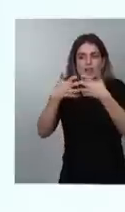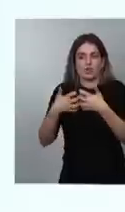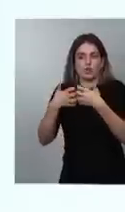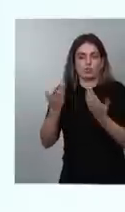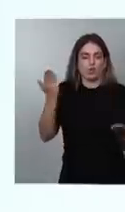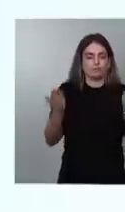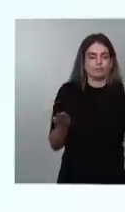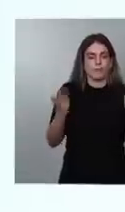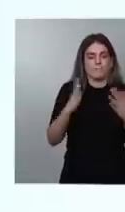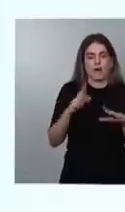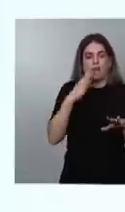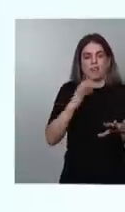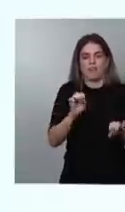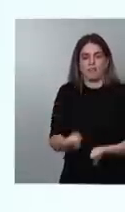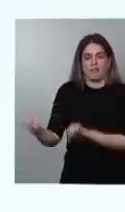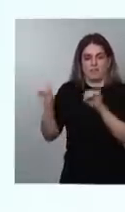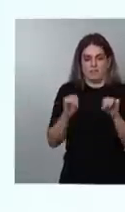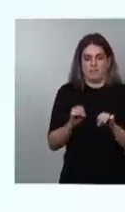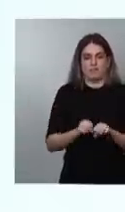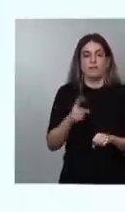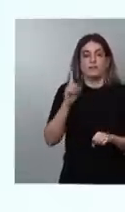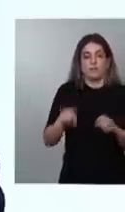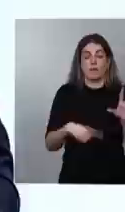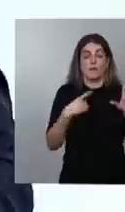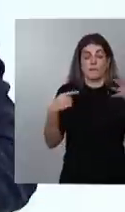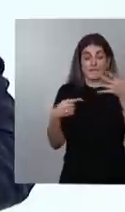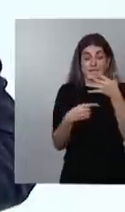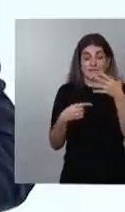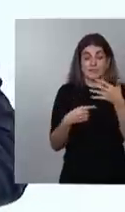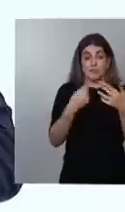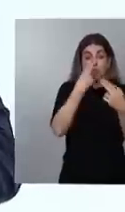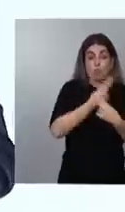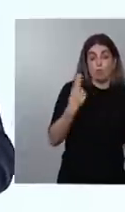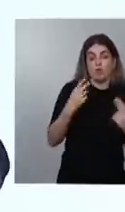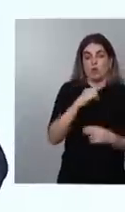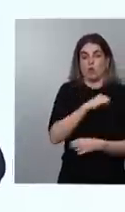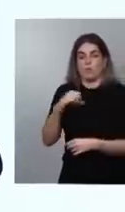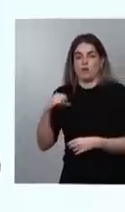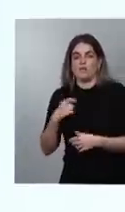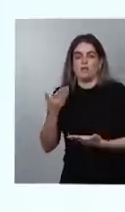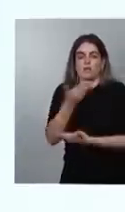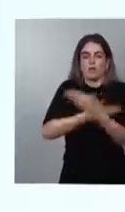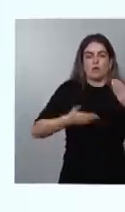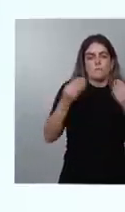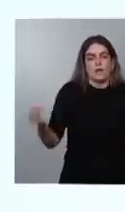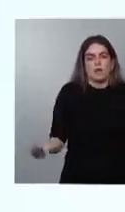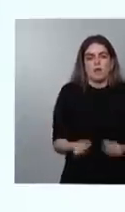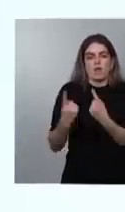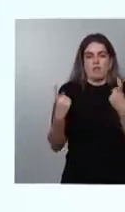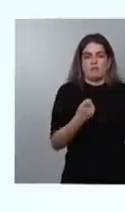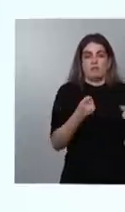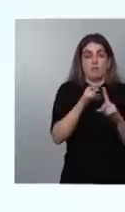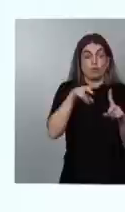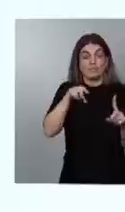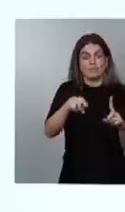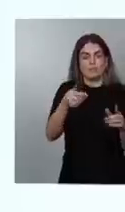sido con el sistema italiano, si ha sido con otro. Punto uno, no sé muy bien cómo se certifica eso. Punto dos, a mí lo que me